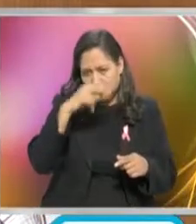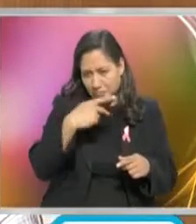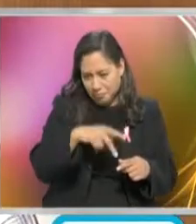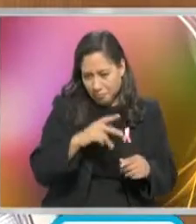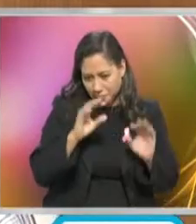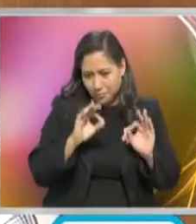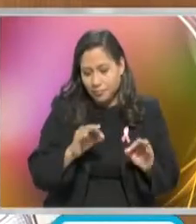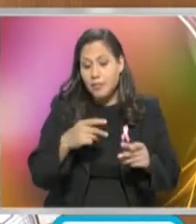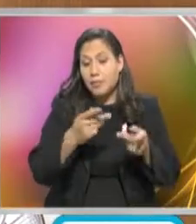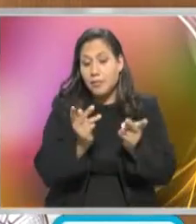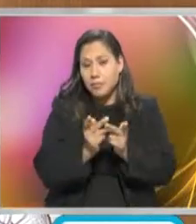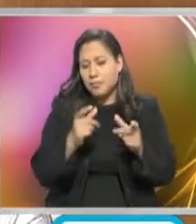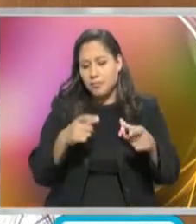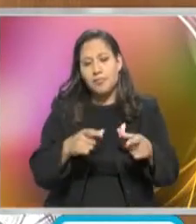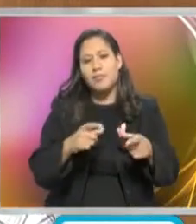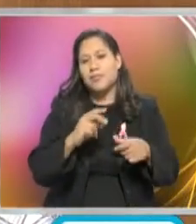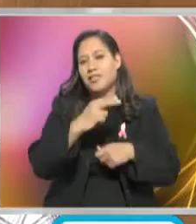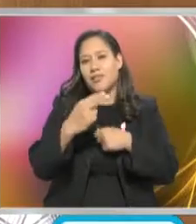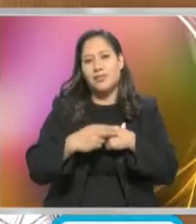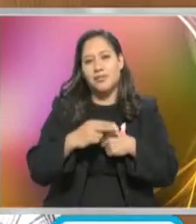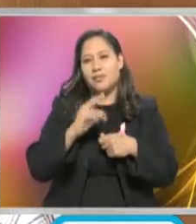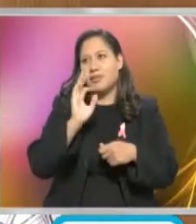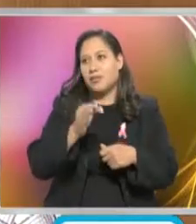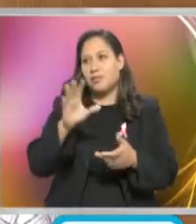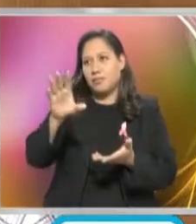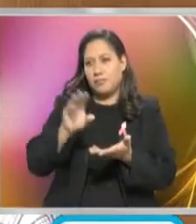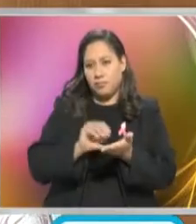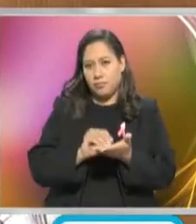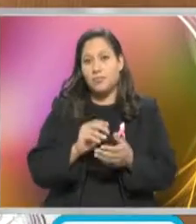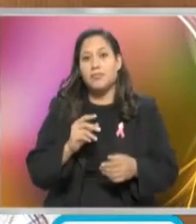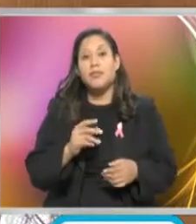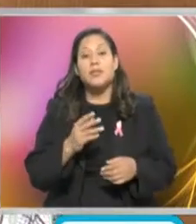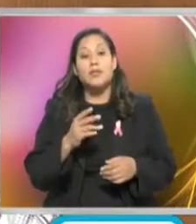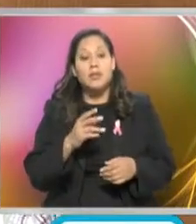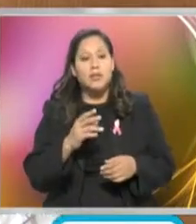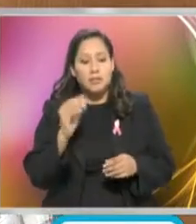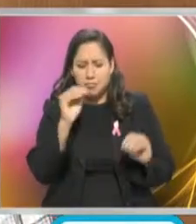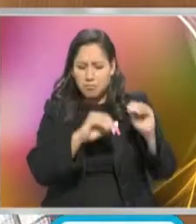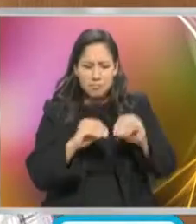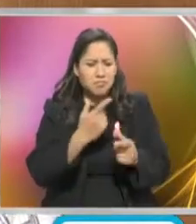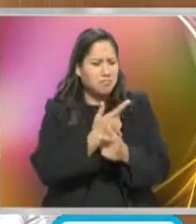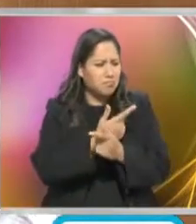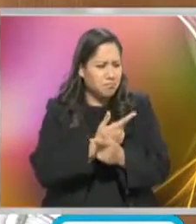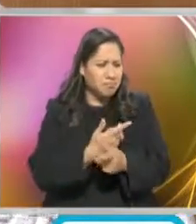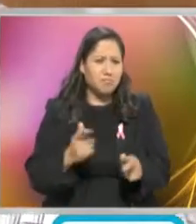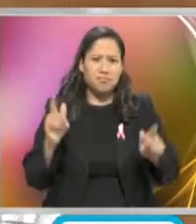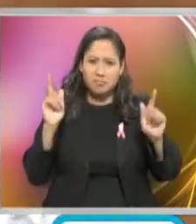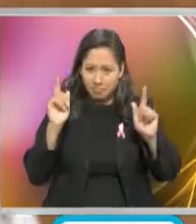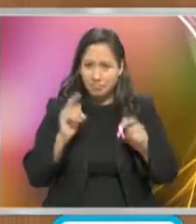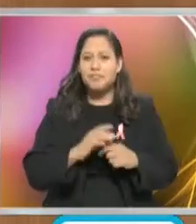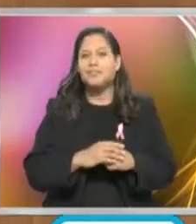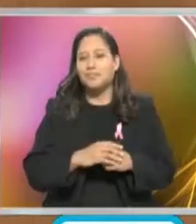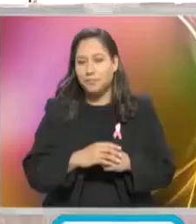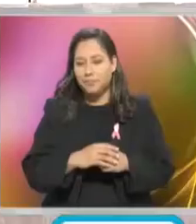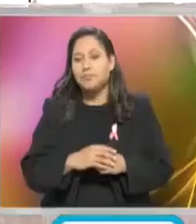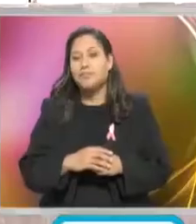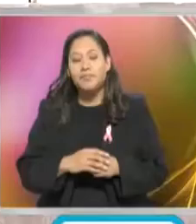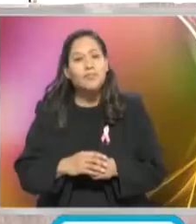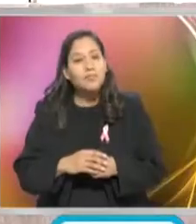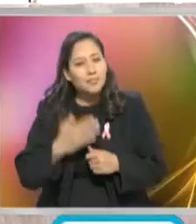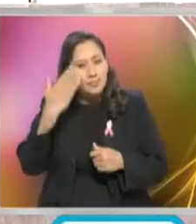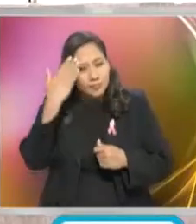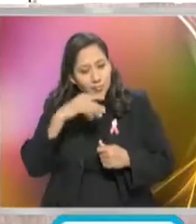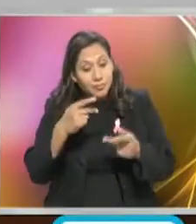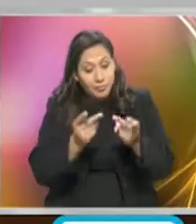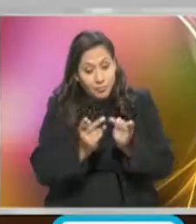platillo que nosotros ya lo tenemos como muy nacionalizado, ¿no? Sí, y claro. le podemos echar lo que sea. Podemos echar prácticamente lo que sea, ¿no? Es que además creo